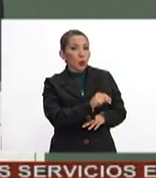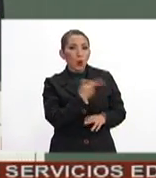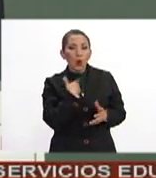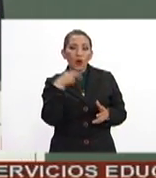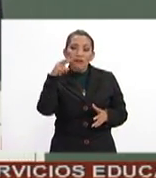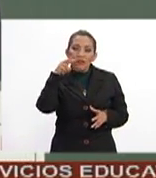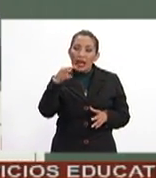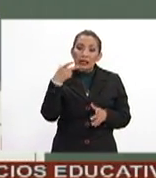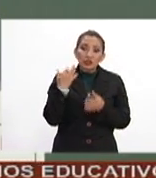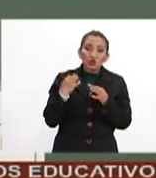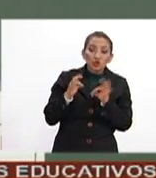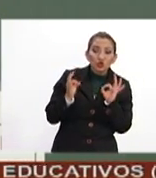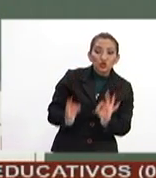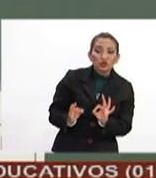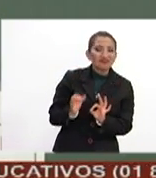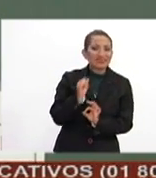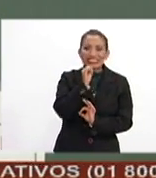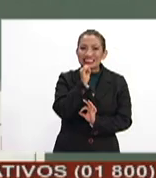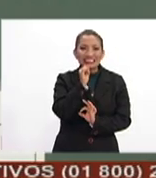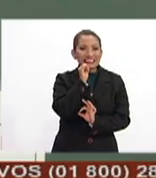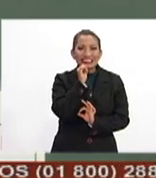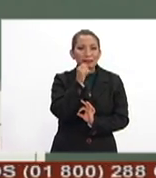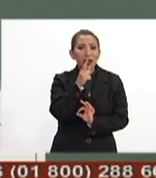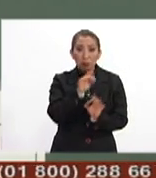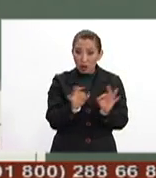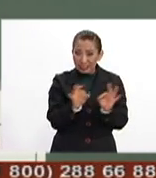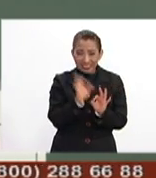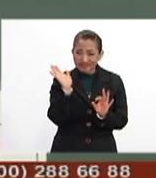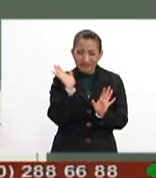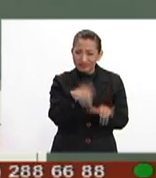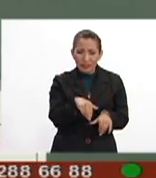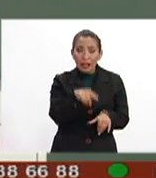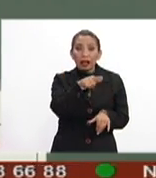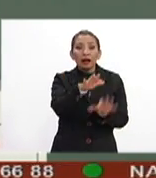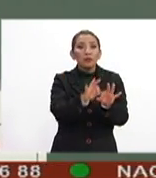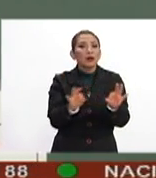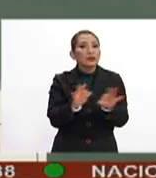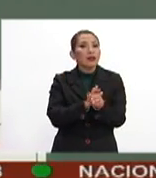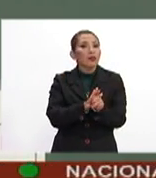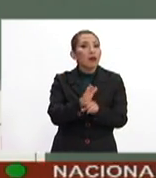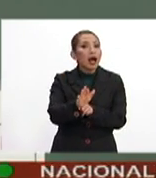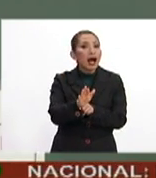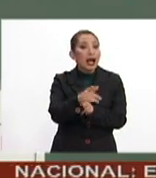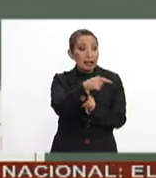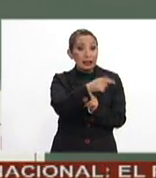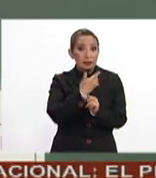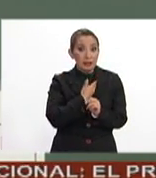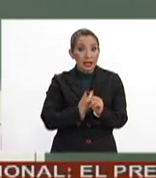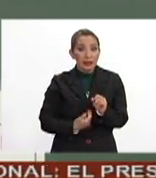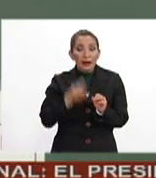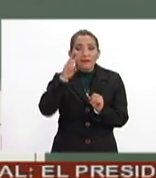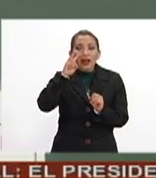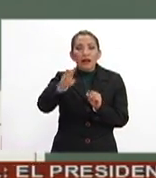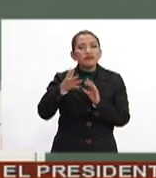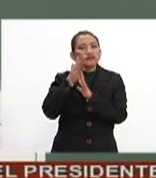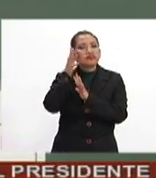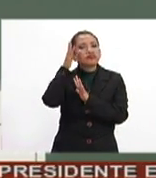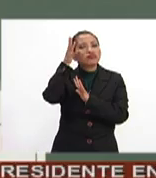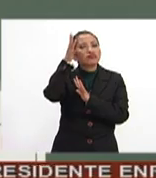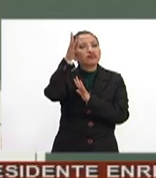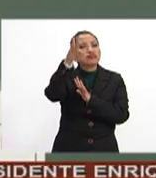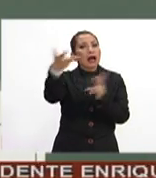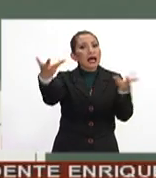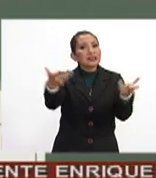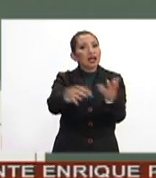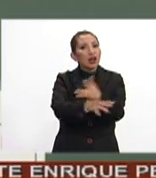de verlas consolidadas. Pero eso no es lo que importa. Lo que importa y le importó al presidente es ver que se pueden